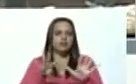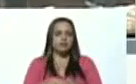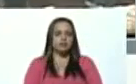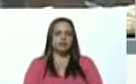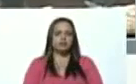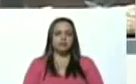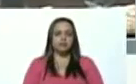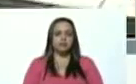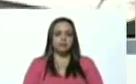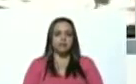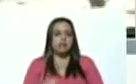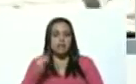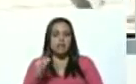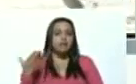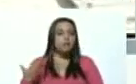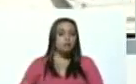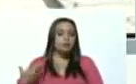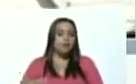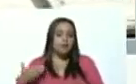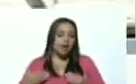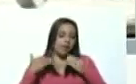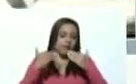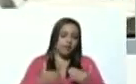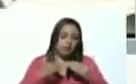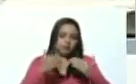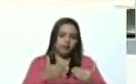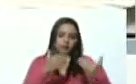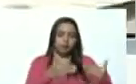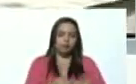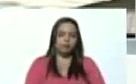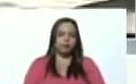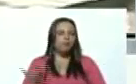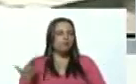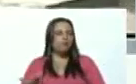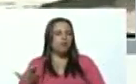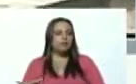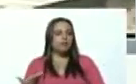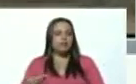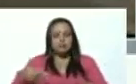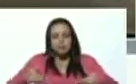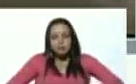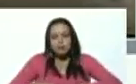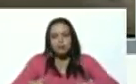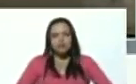2009. Y tuvo importantes avances, importantes esfuerzos